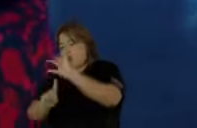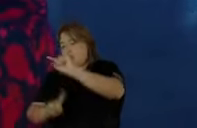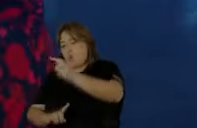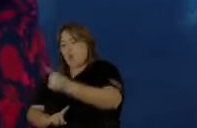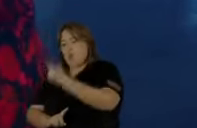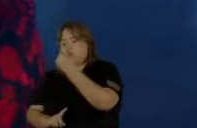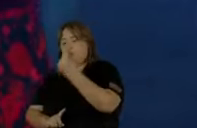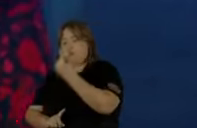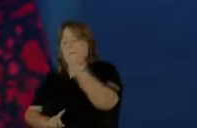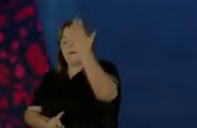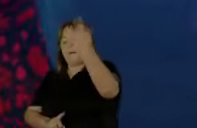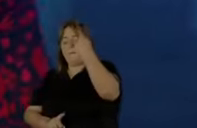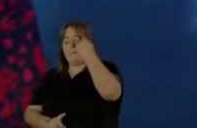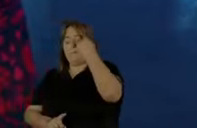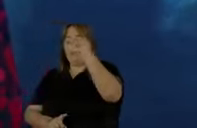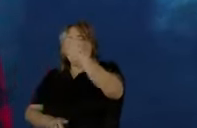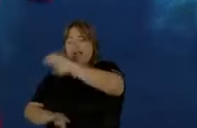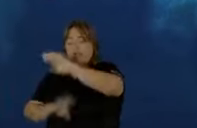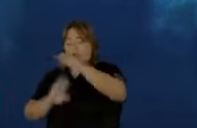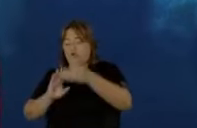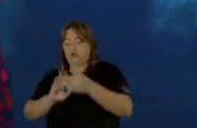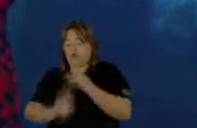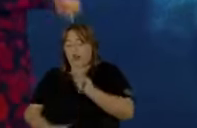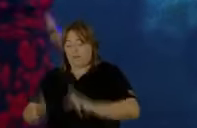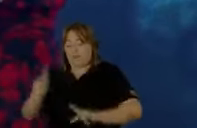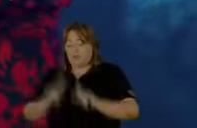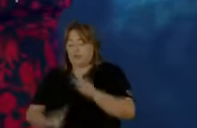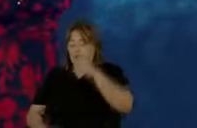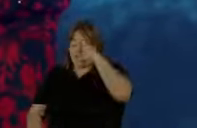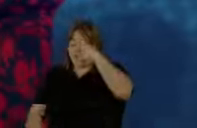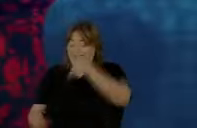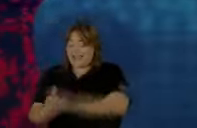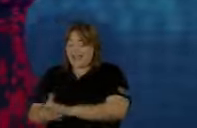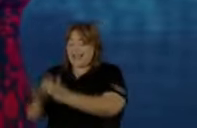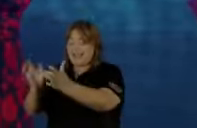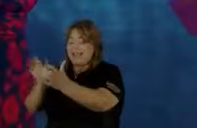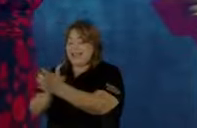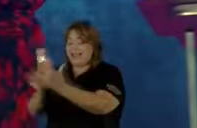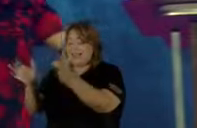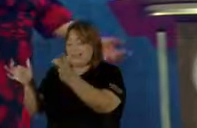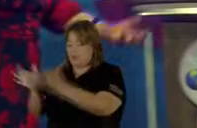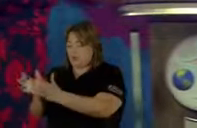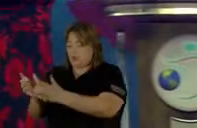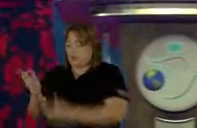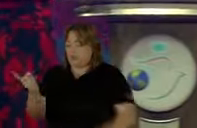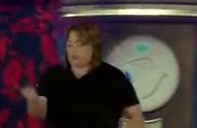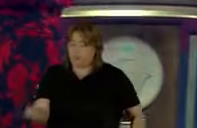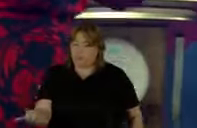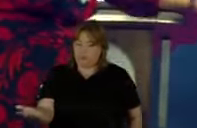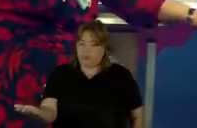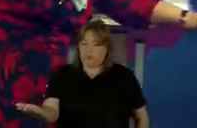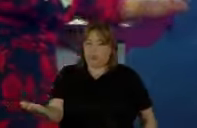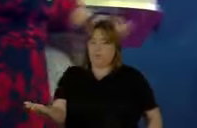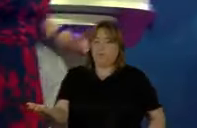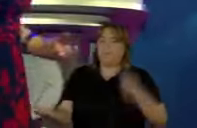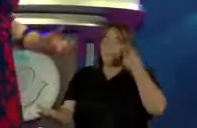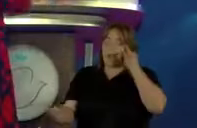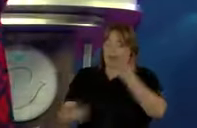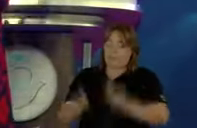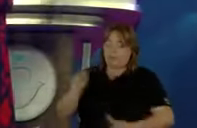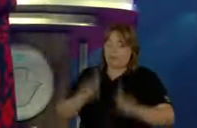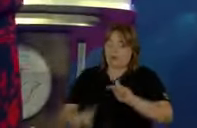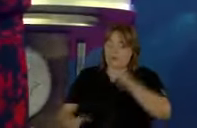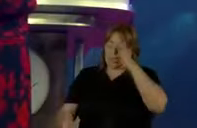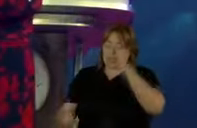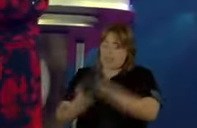cree. ¿En quién? ¿En el Padre o en el Hijo? Para que creyesen en el Hijo.